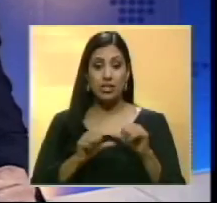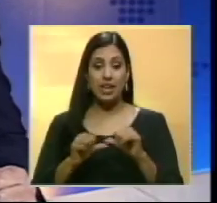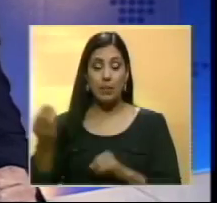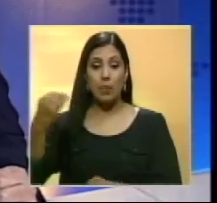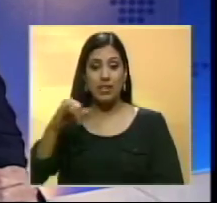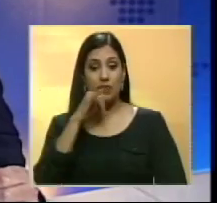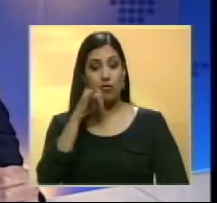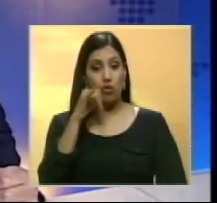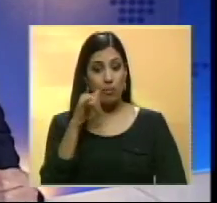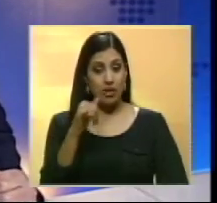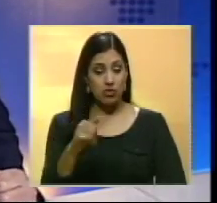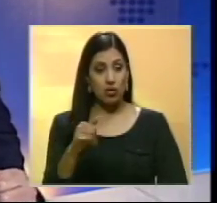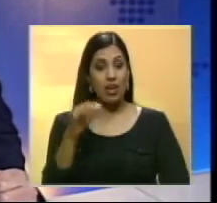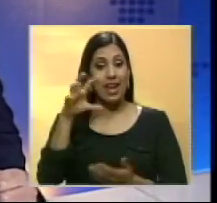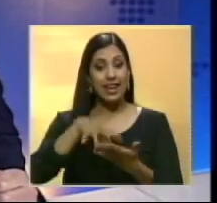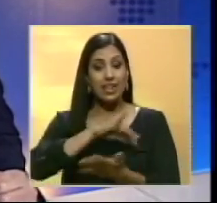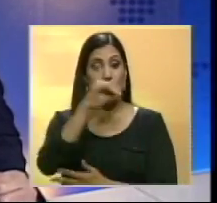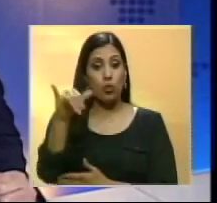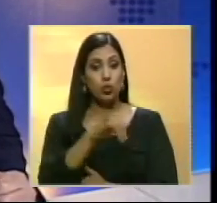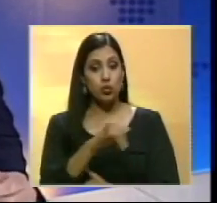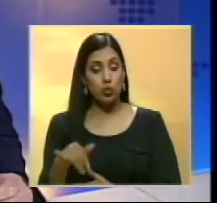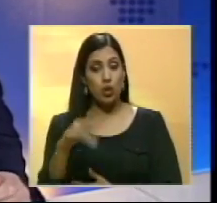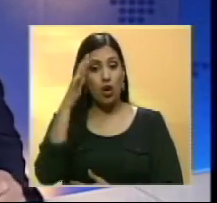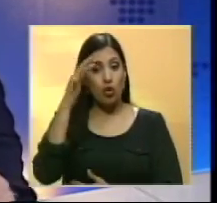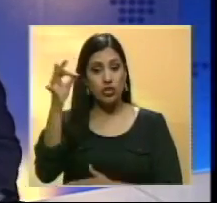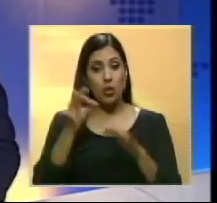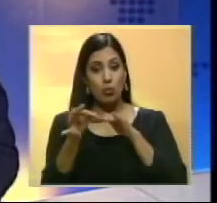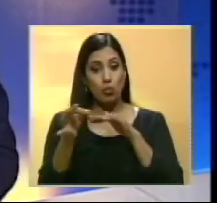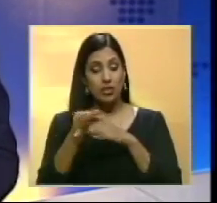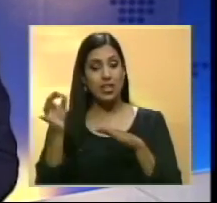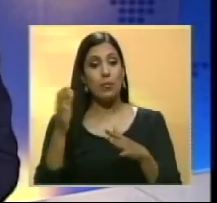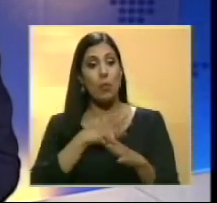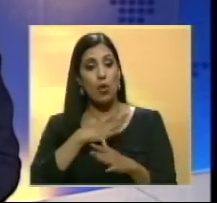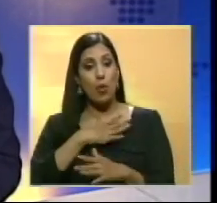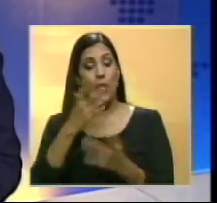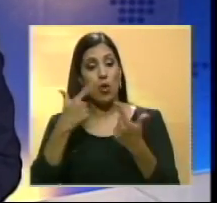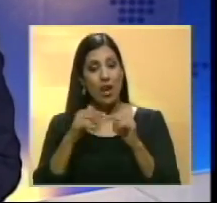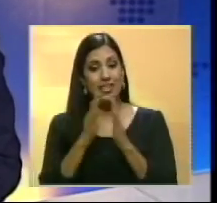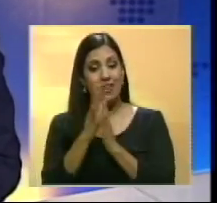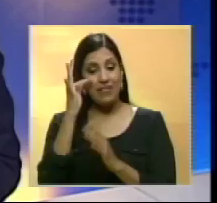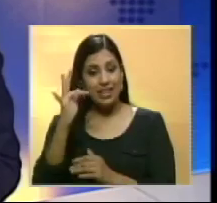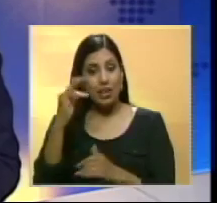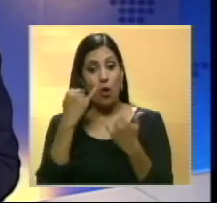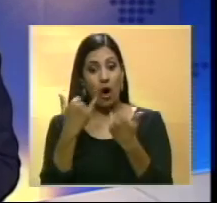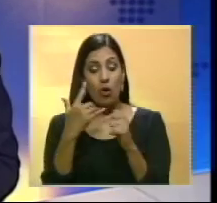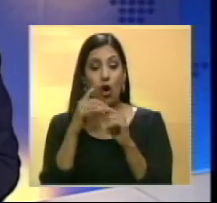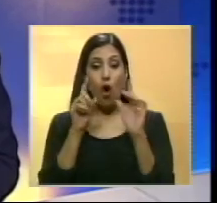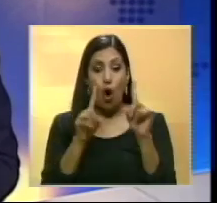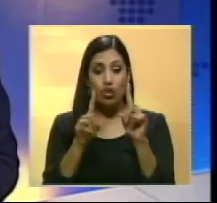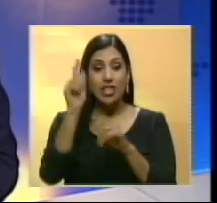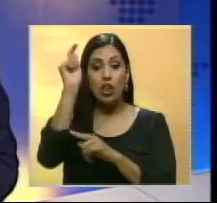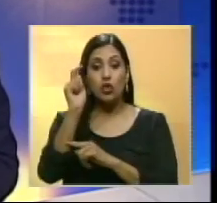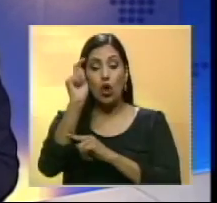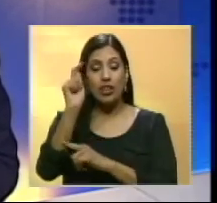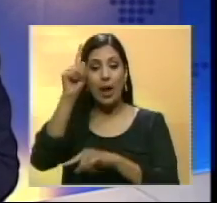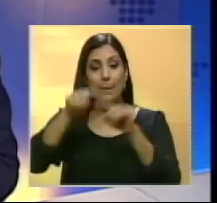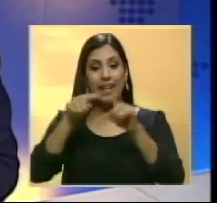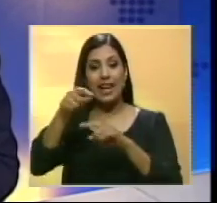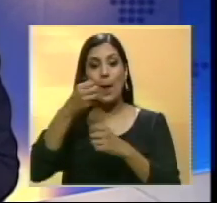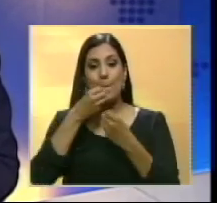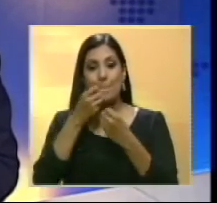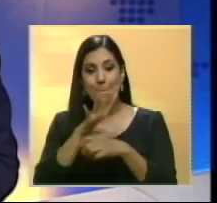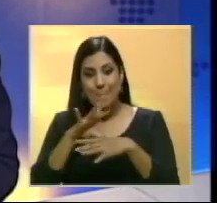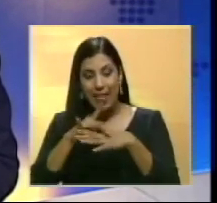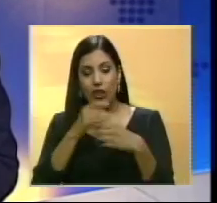Continuamos con las informaciones. En el estado Zulia, el Consejo Municipal del municipio San Francisco entregó 11 toneladas de insumos médicos al